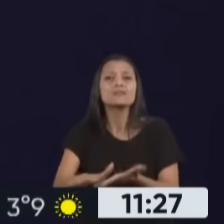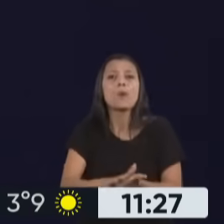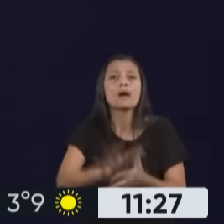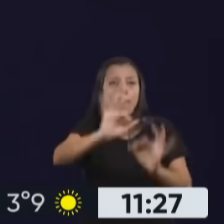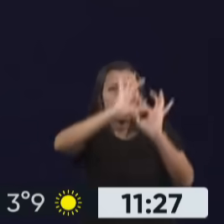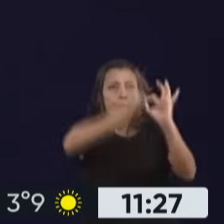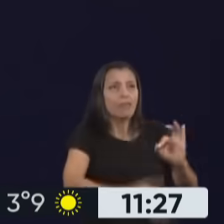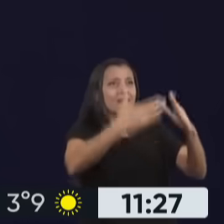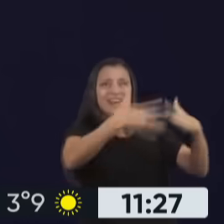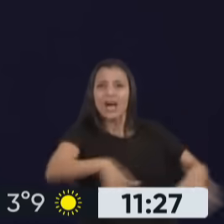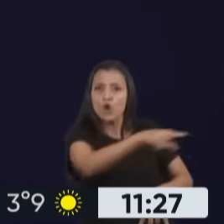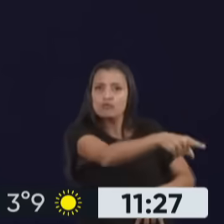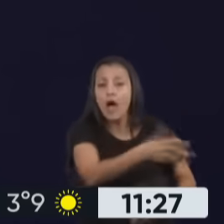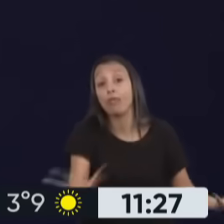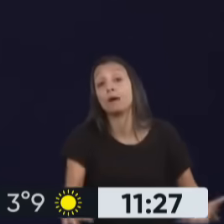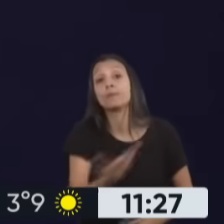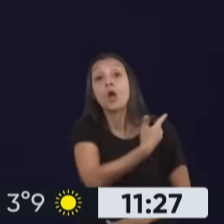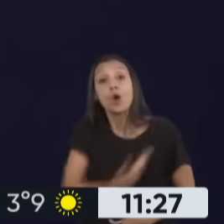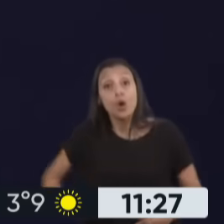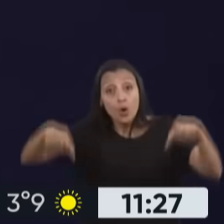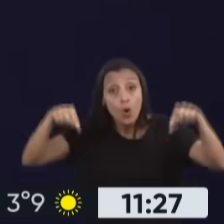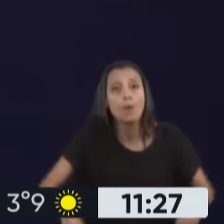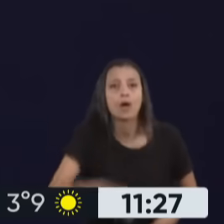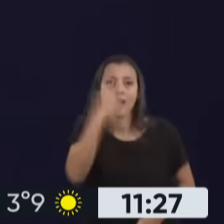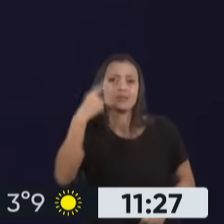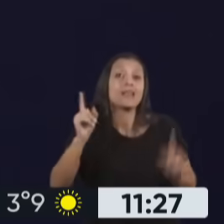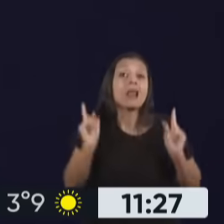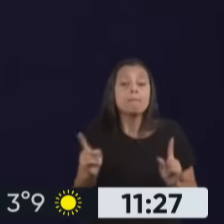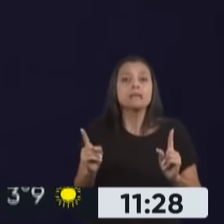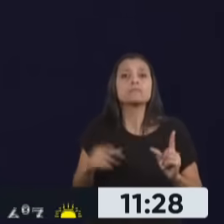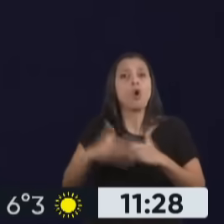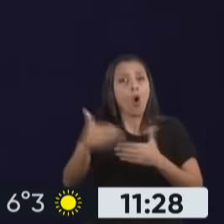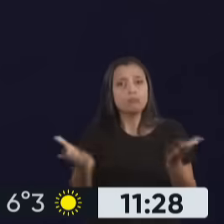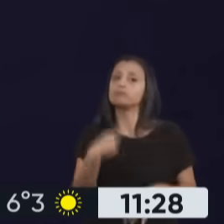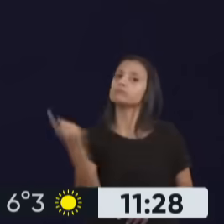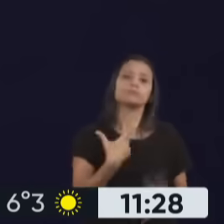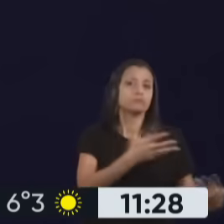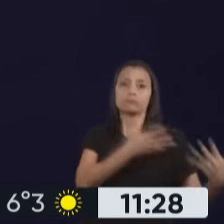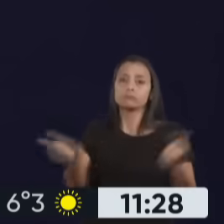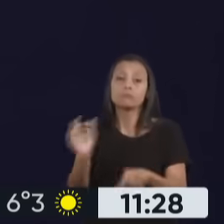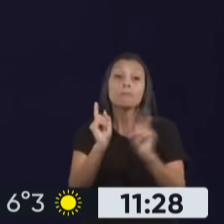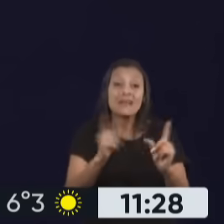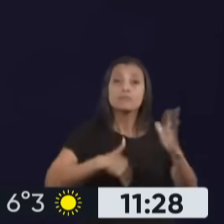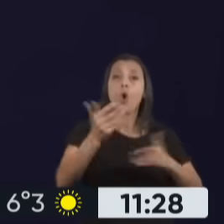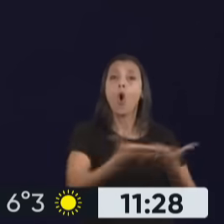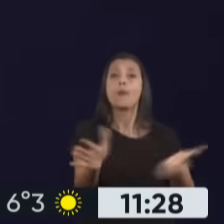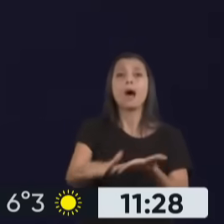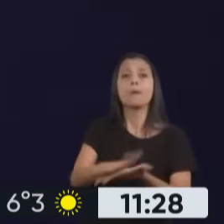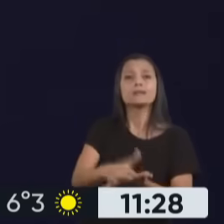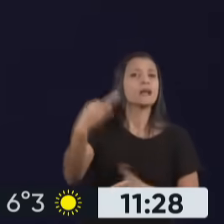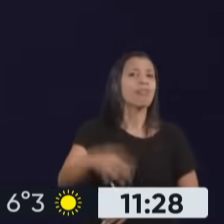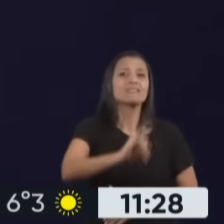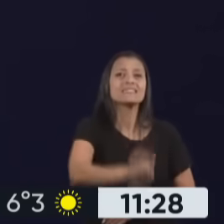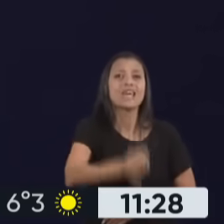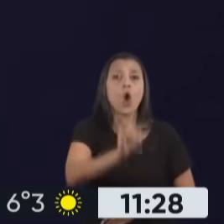Rosada. La filosofía del Gobierno Nacional para este tipo de obras es la que siempre hemos sostenido. Las obras de infraestructura básica tienen que